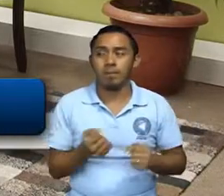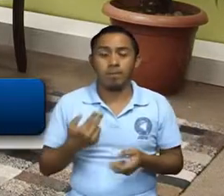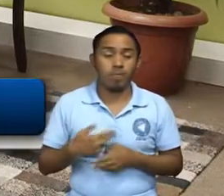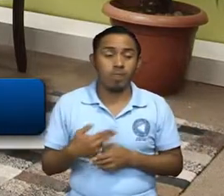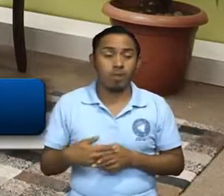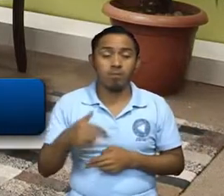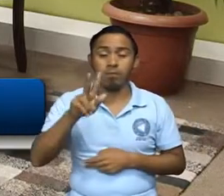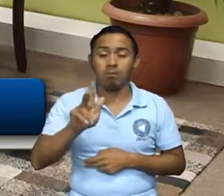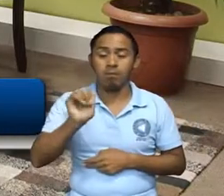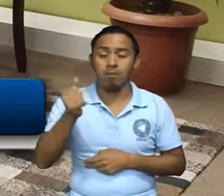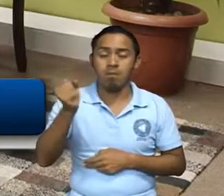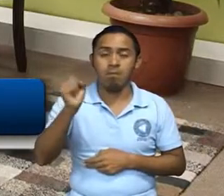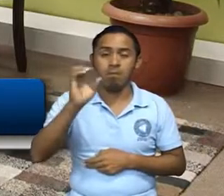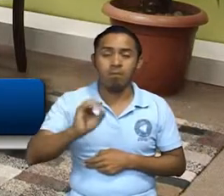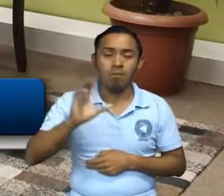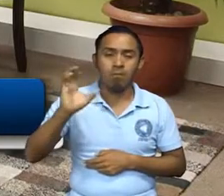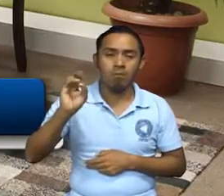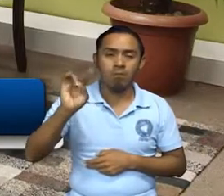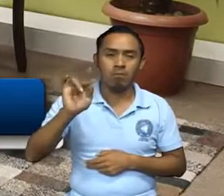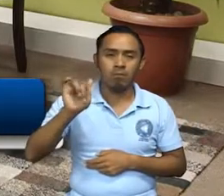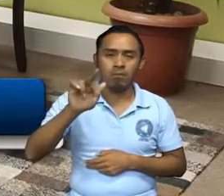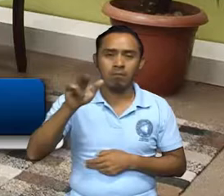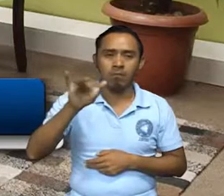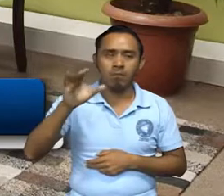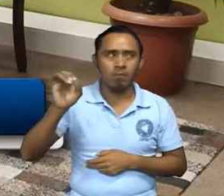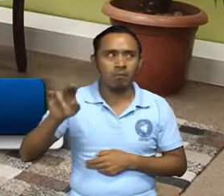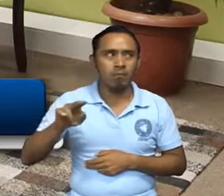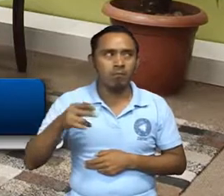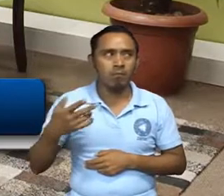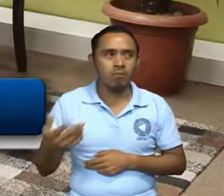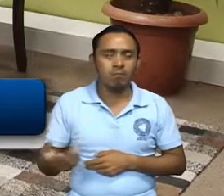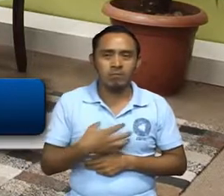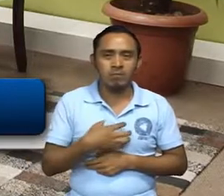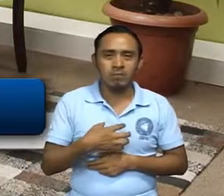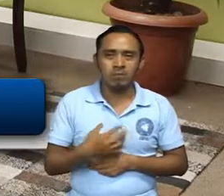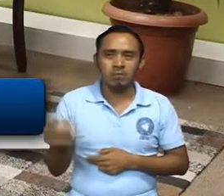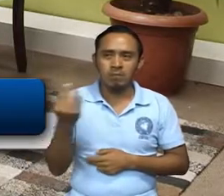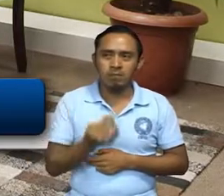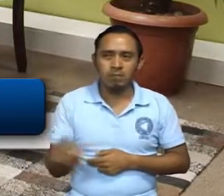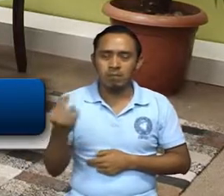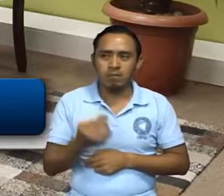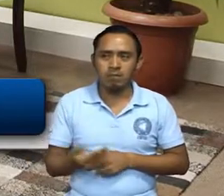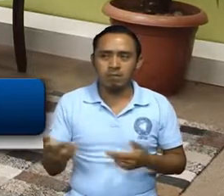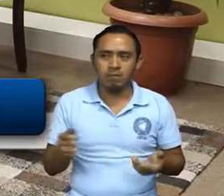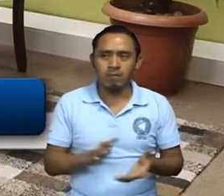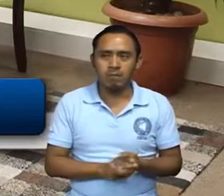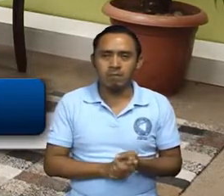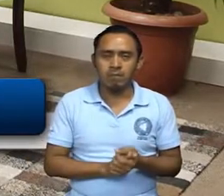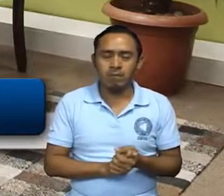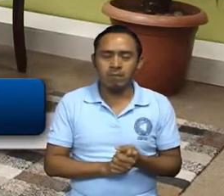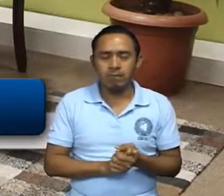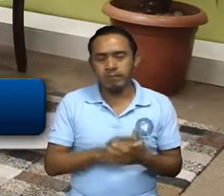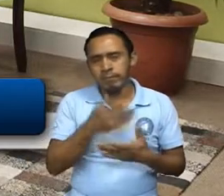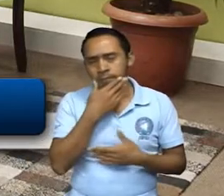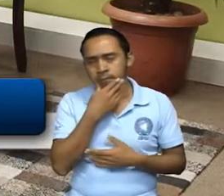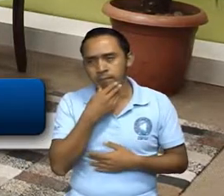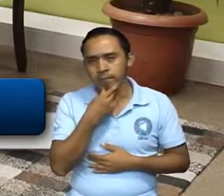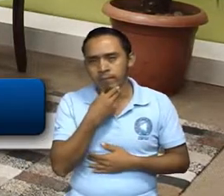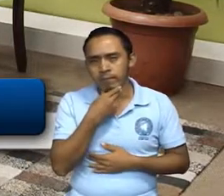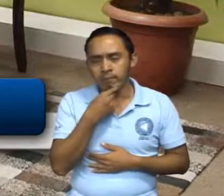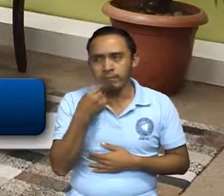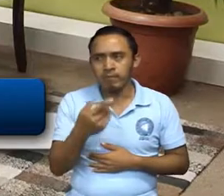vasoconstricción. Lo que hace es, por ejemplo, hay utilización de, ¿cómo le podría decir?